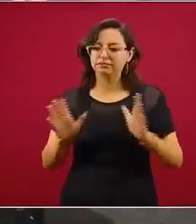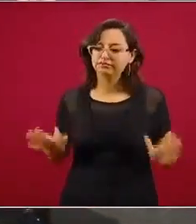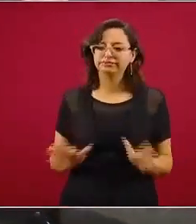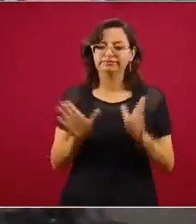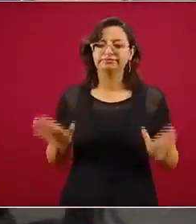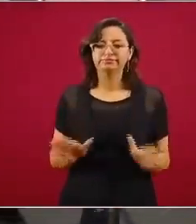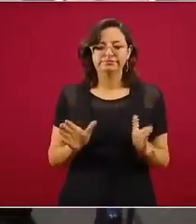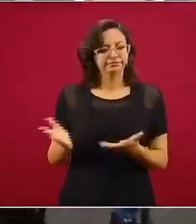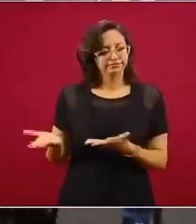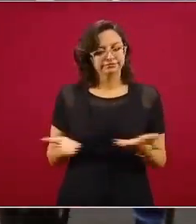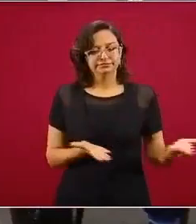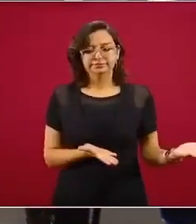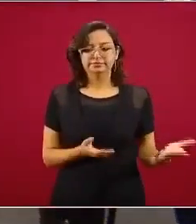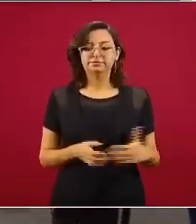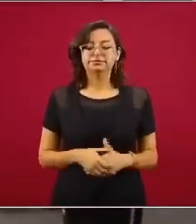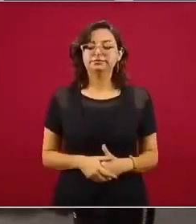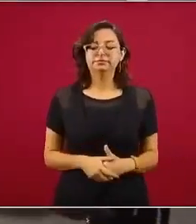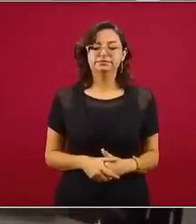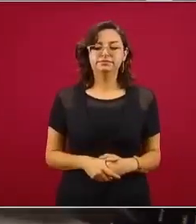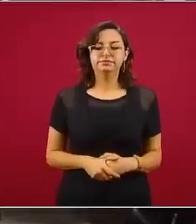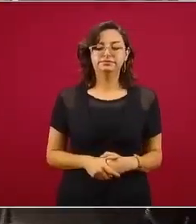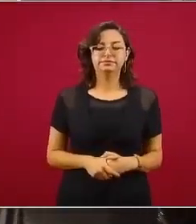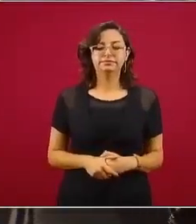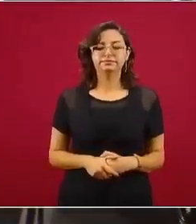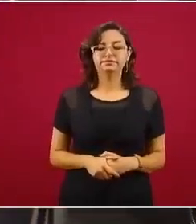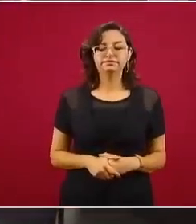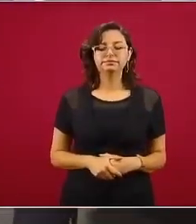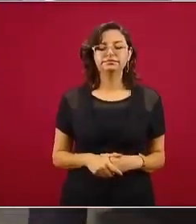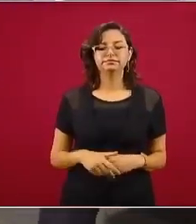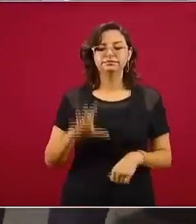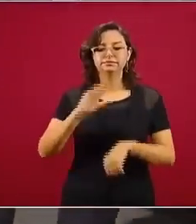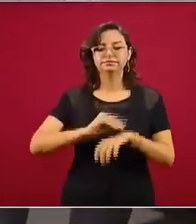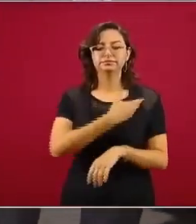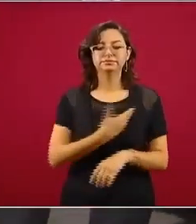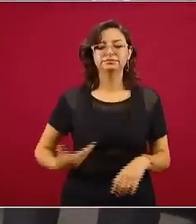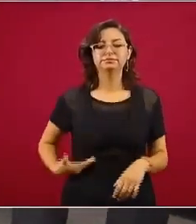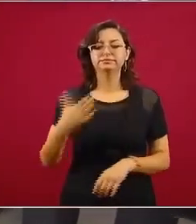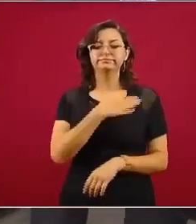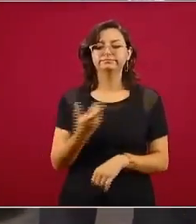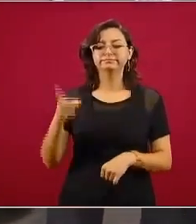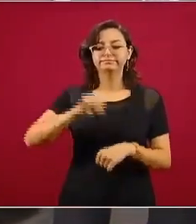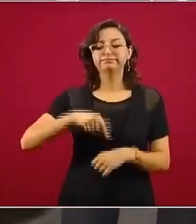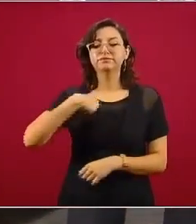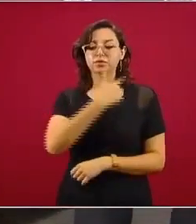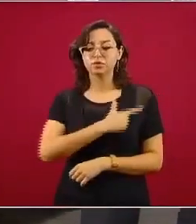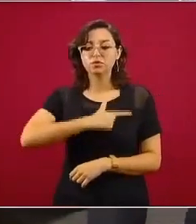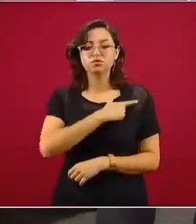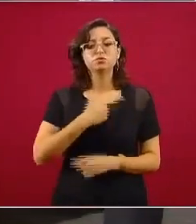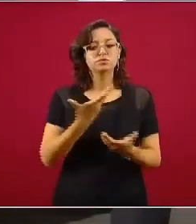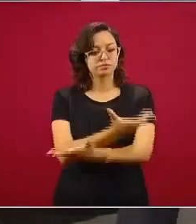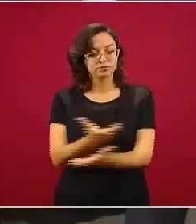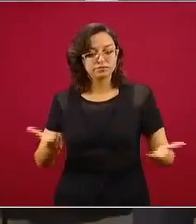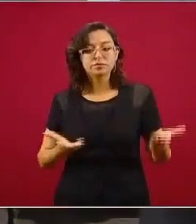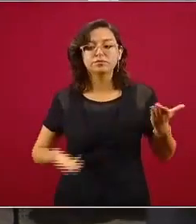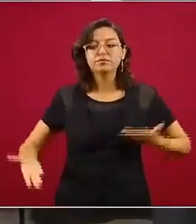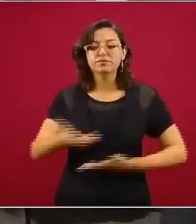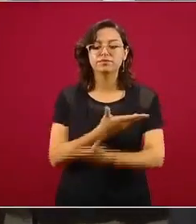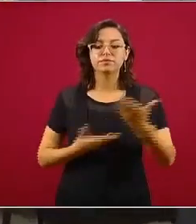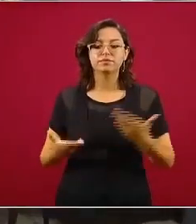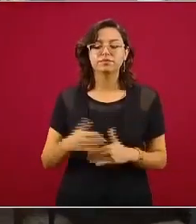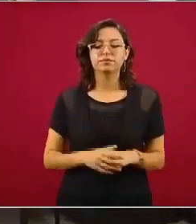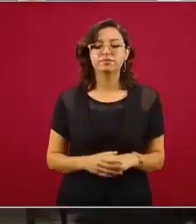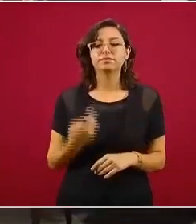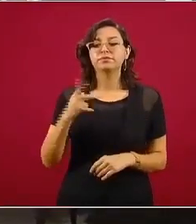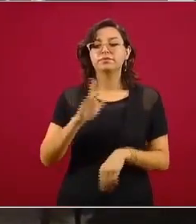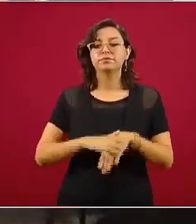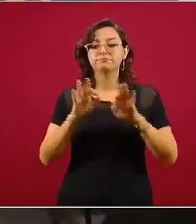doctor. Con su permiso, señor presidente, muy buenos días. Me da mucho gusto estar con ustedes, pero más aún estar siendo